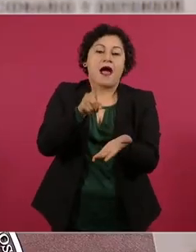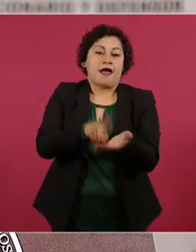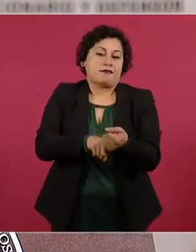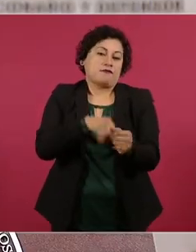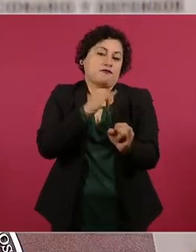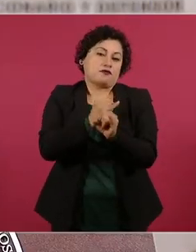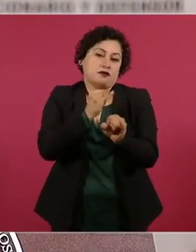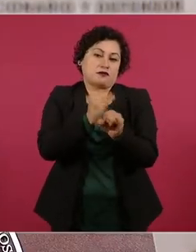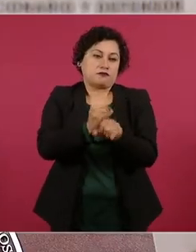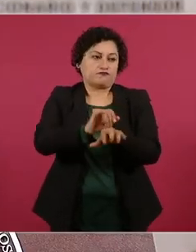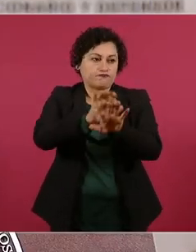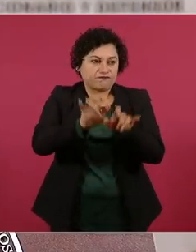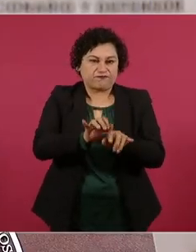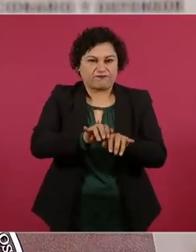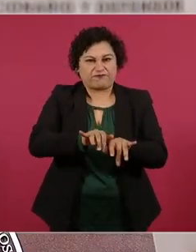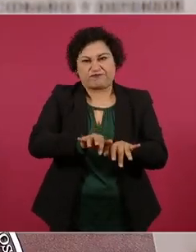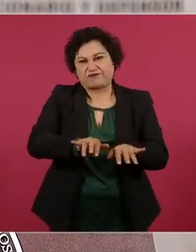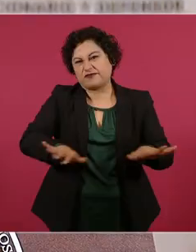así es como…